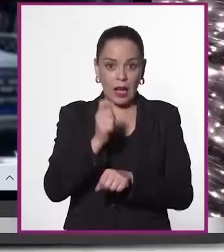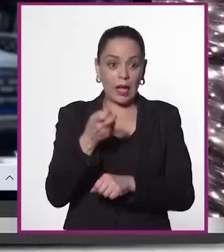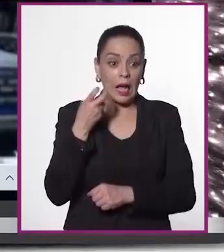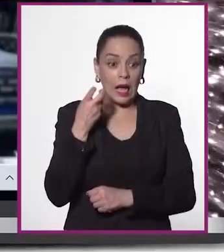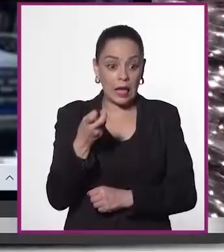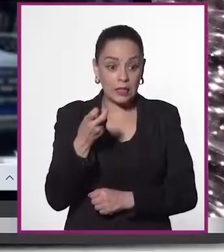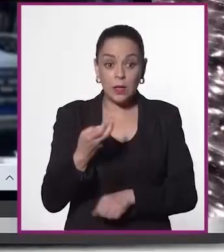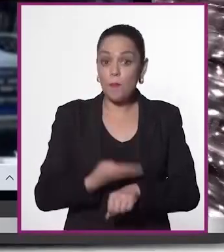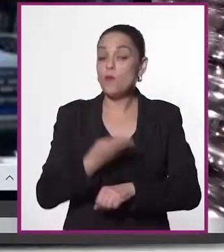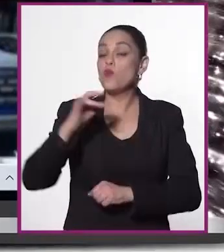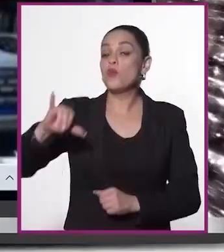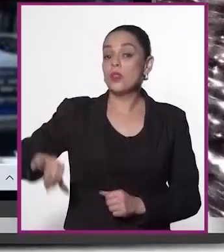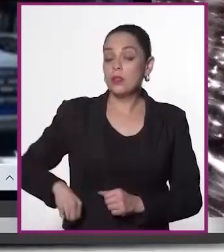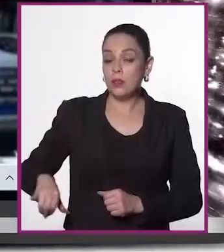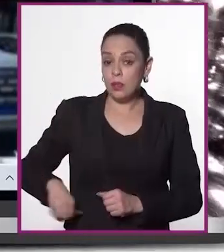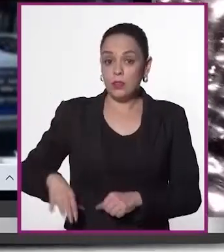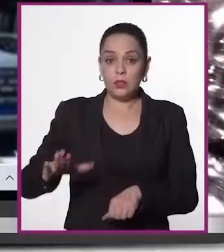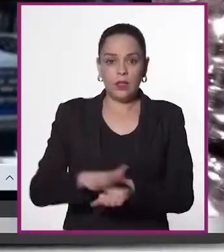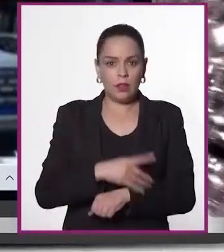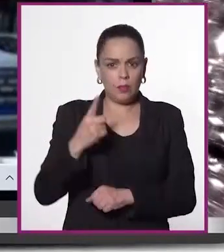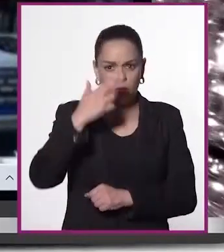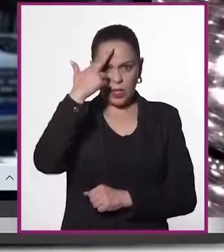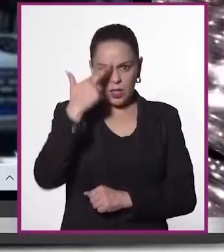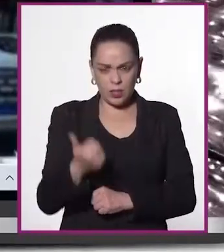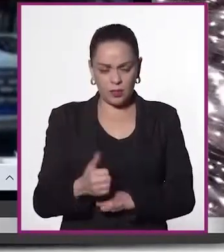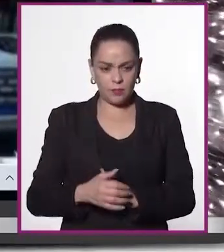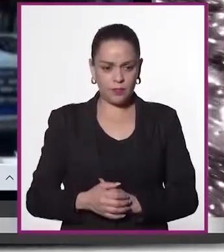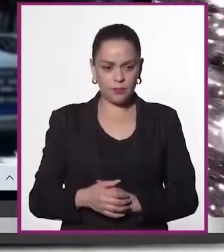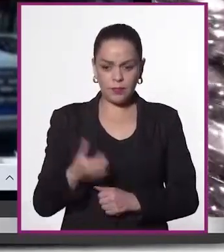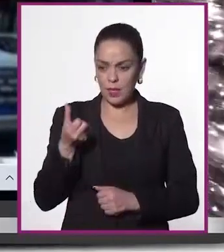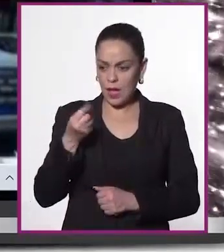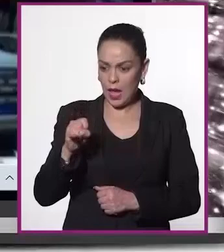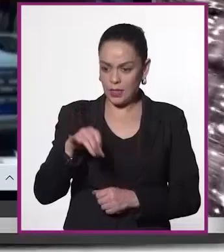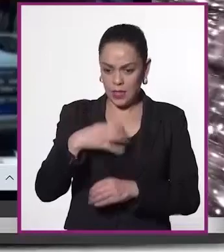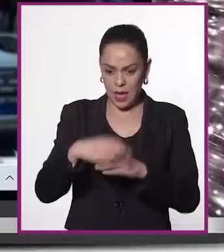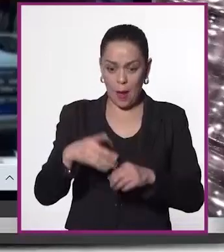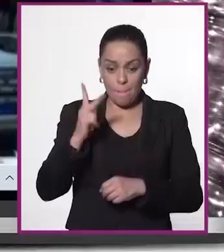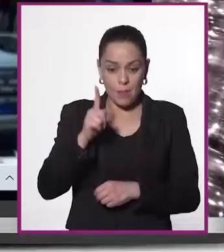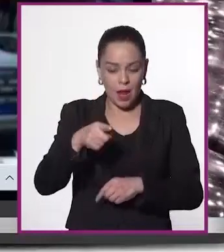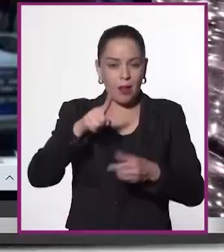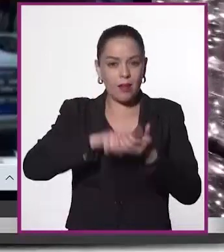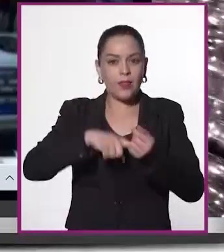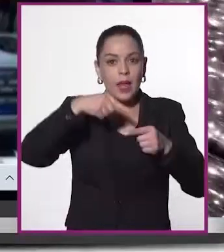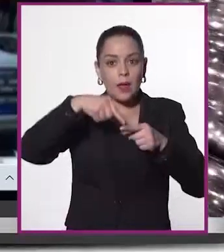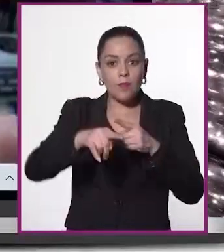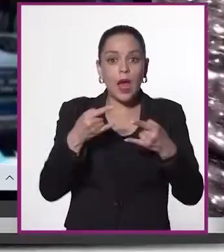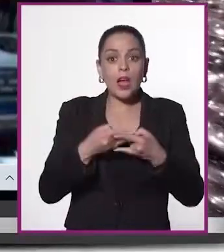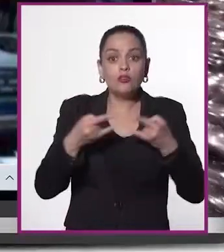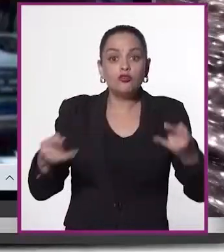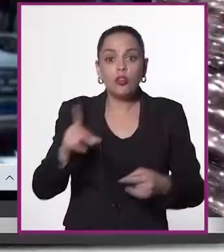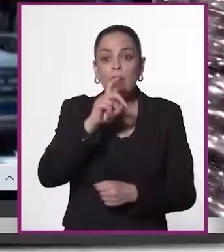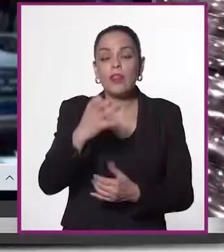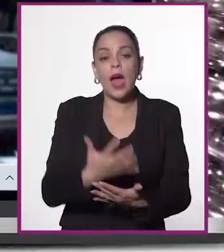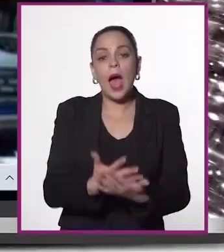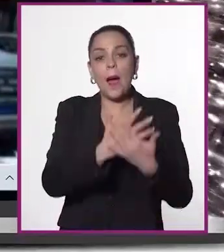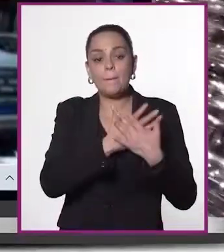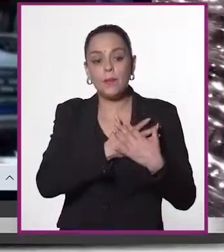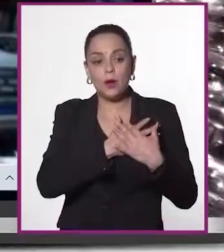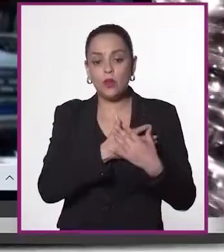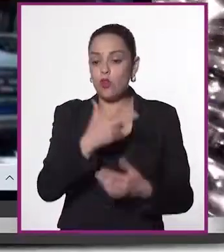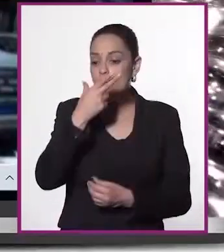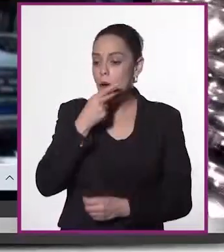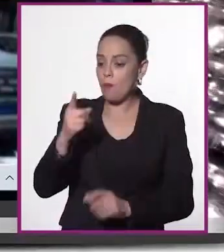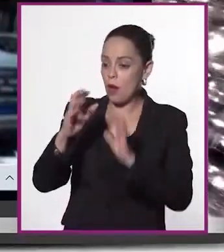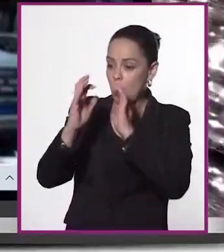escena es muy interesante porque así termina, pero al mismo tiempo es el inicio de una historia de amor entre el